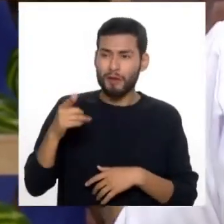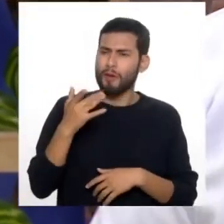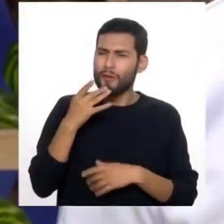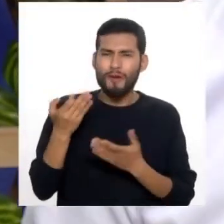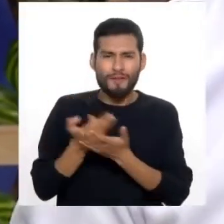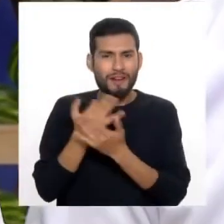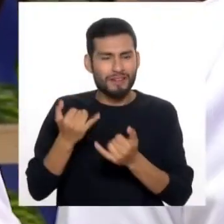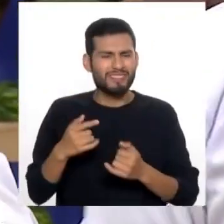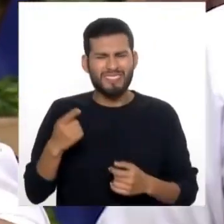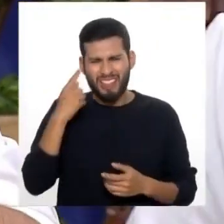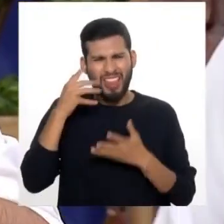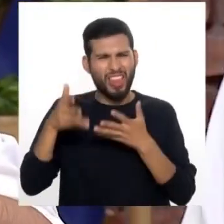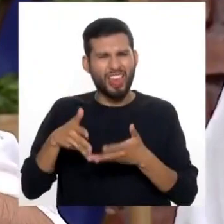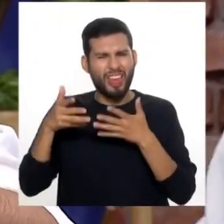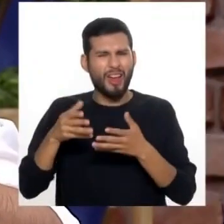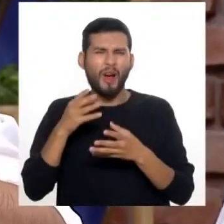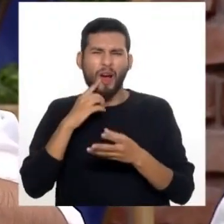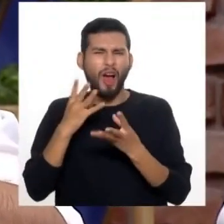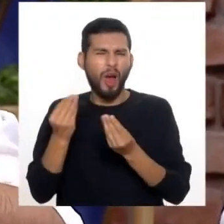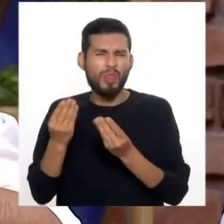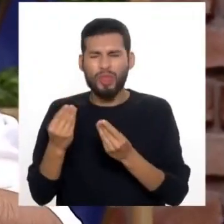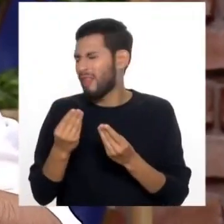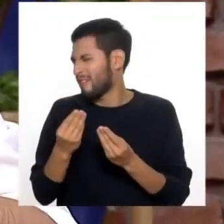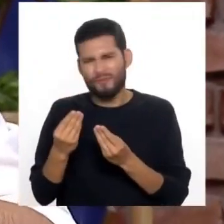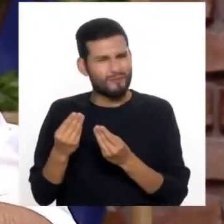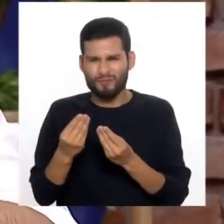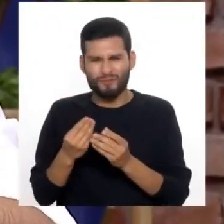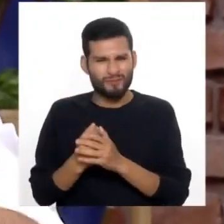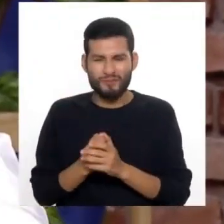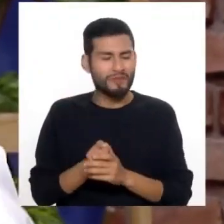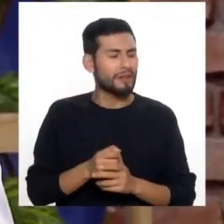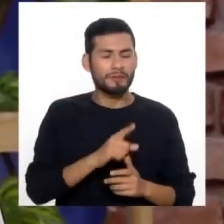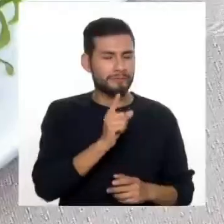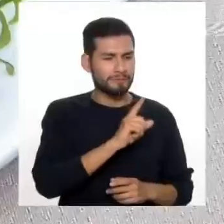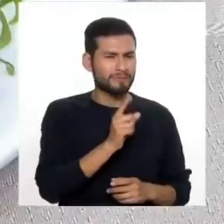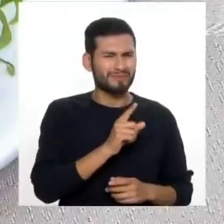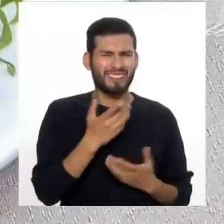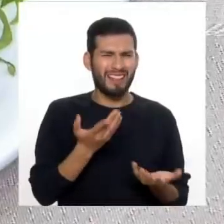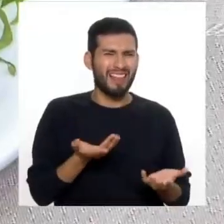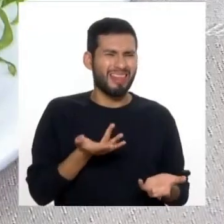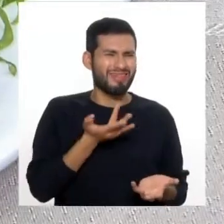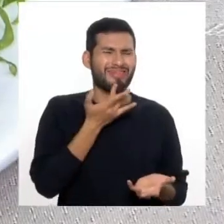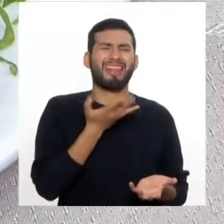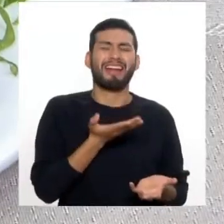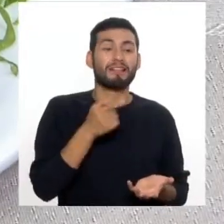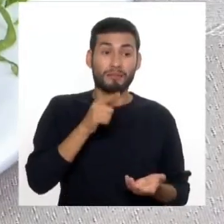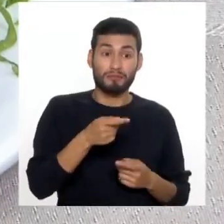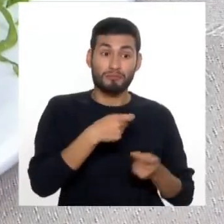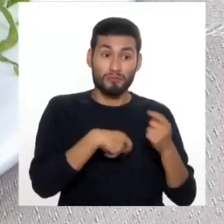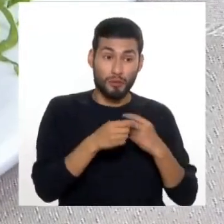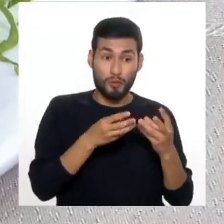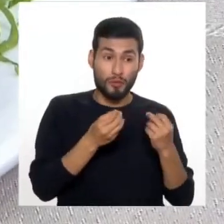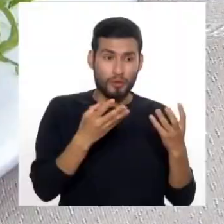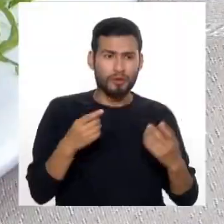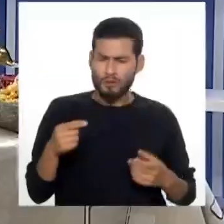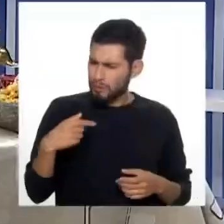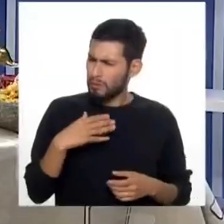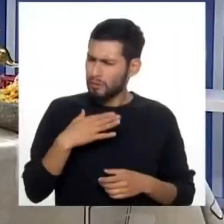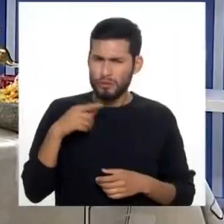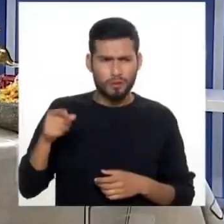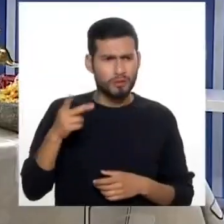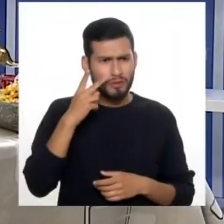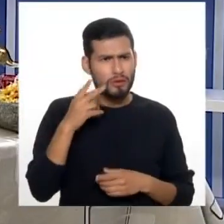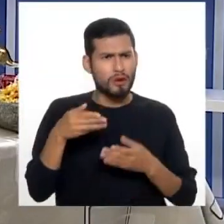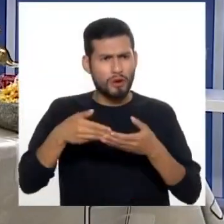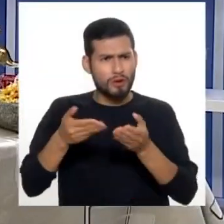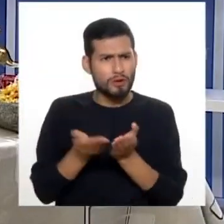está ya muy remojado, no es lo mismo, ¿no? No, definitivamente no. El cliente es uno de los platos más vendidos también. Y lo que me gusta de ustedes es que ponen